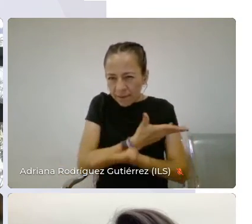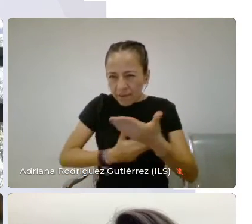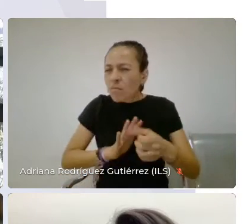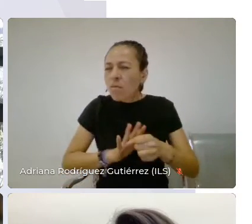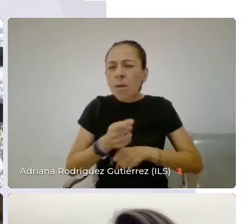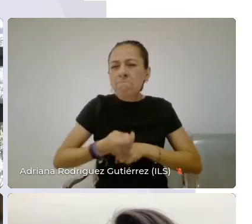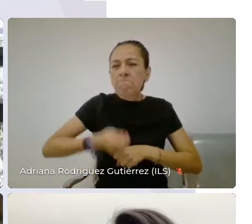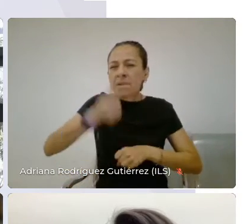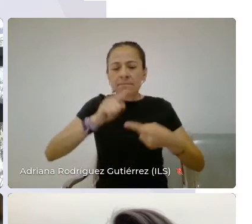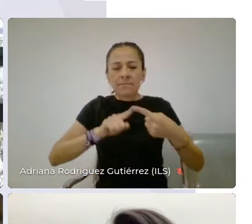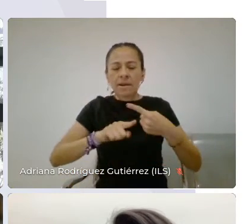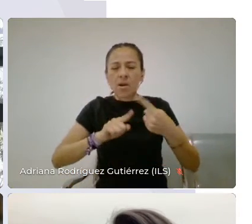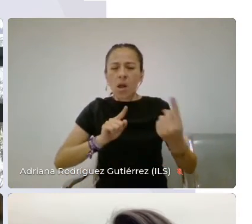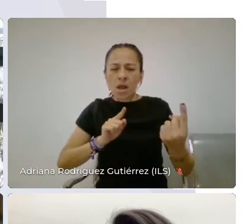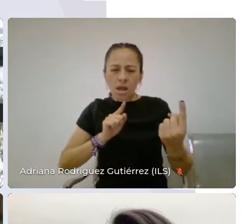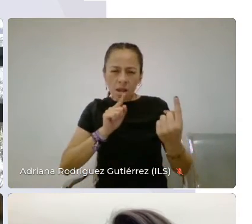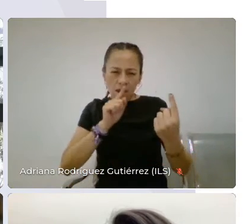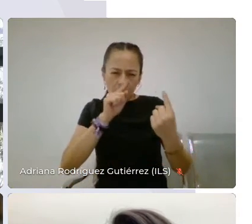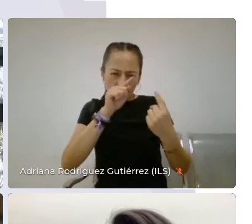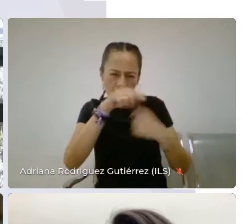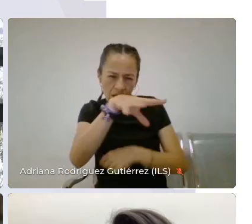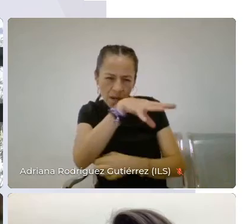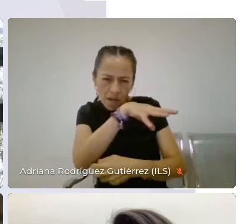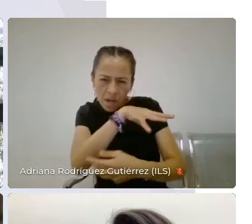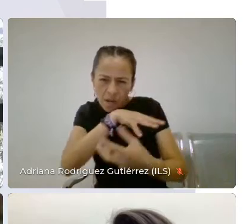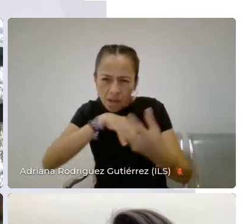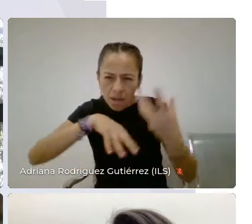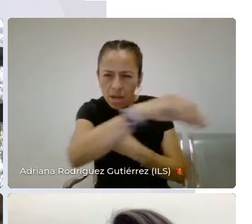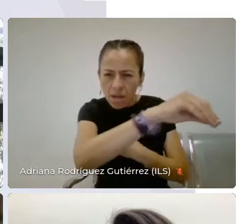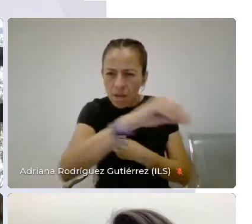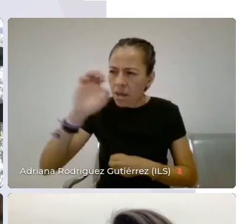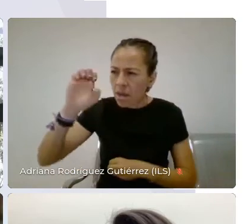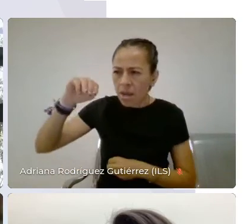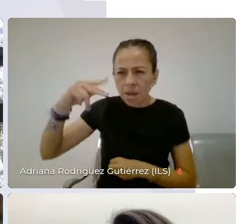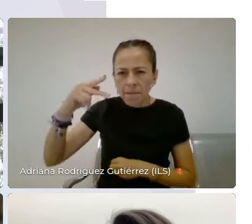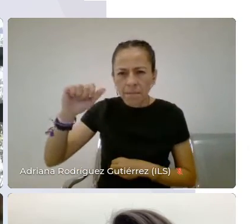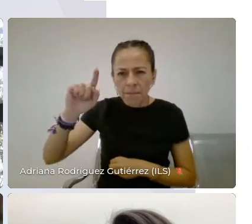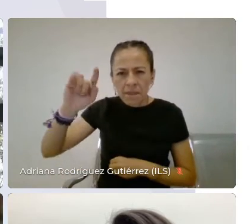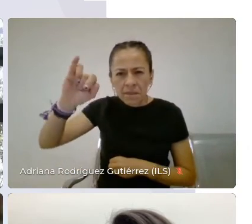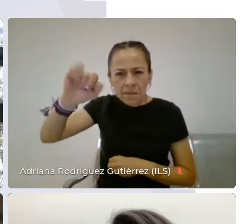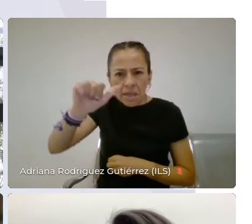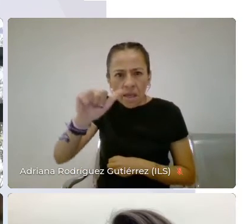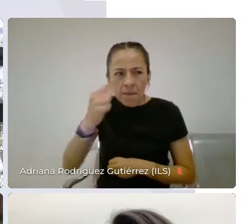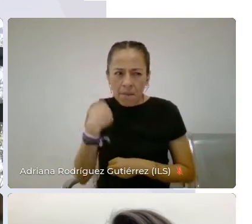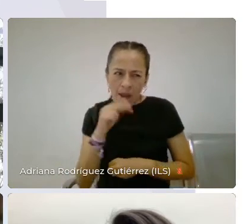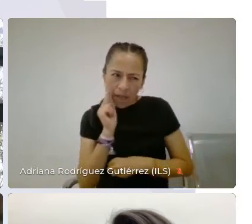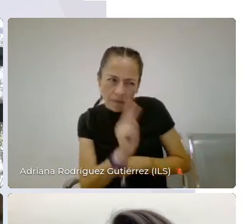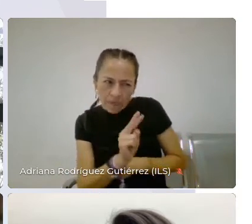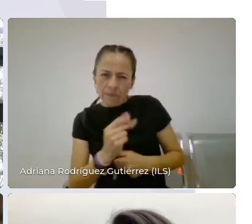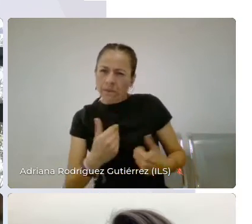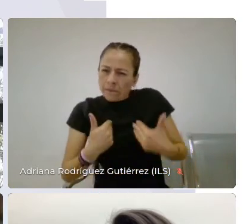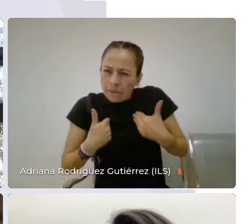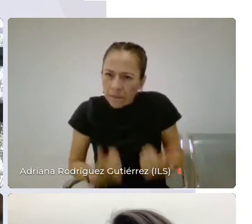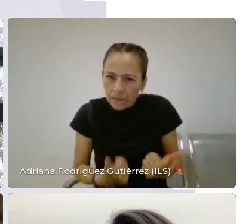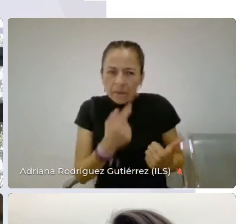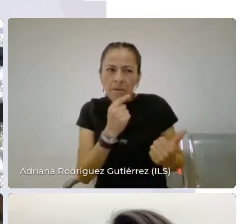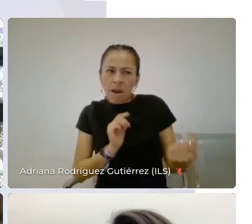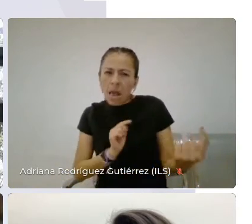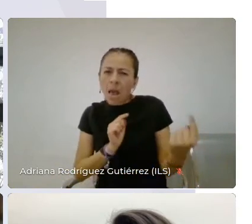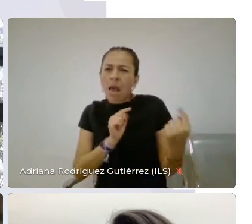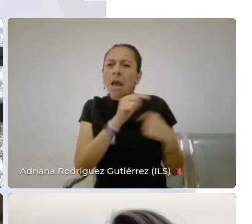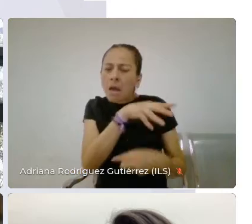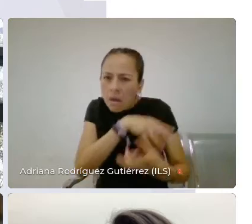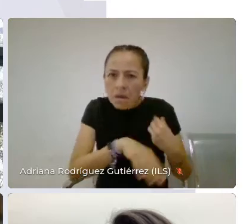ponerse en los zapatos del otro, saber cómo reacciona el otro para entender cómo comunicarnos con el otro y adaptarnos, digamos, en el tiempo, ¿cierto? Escucha